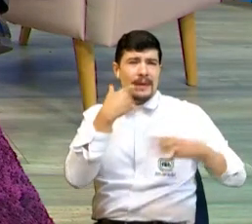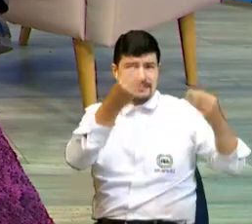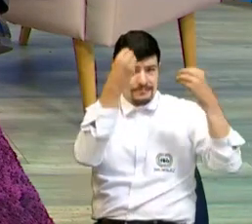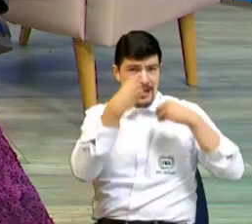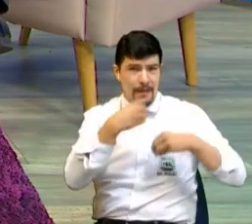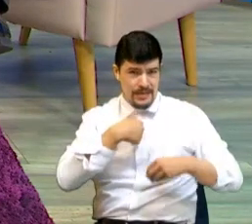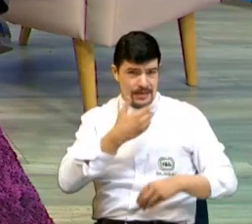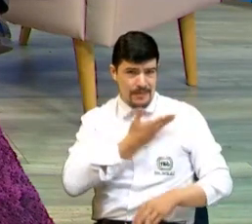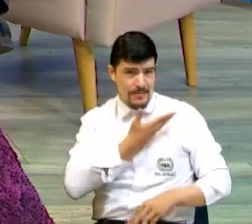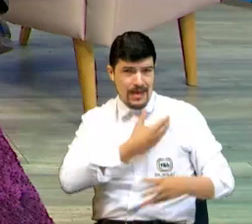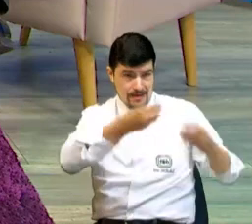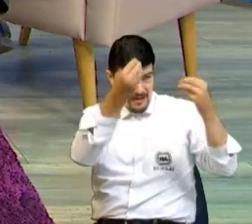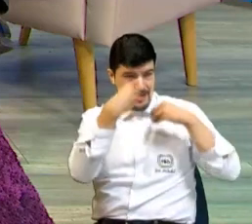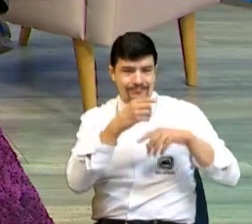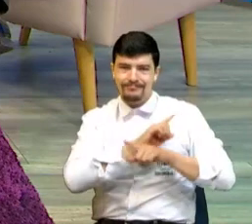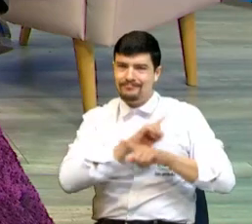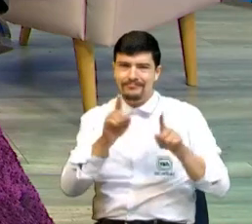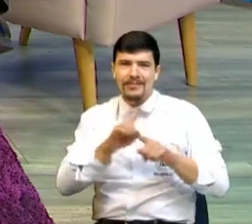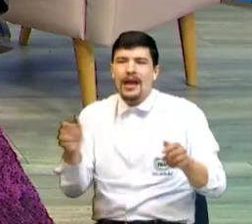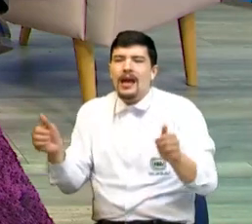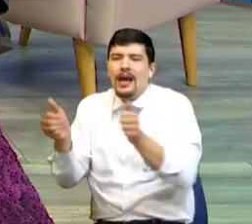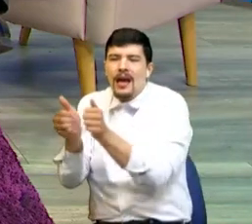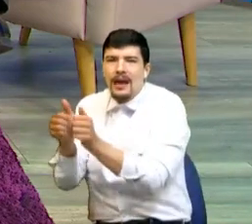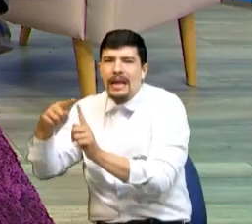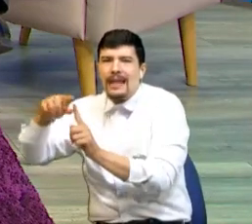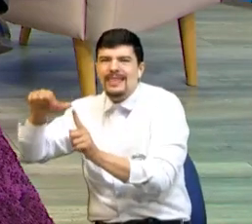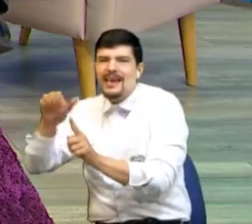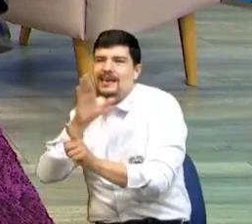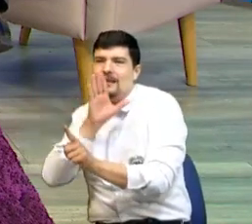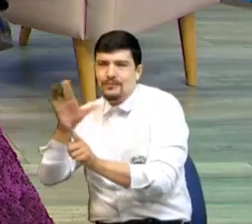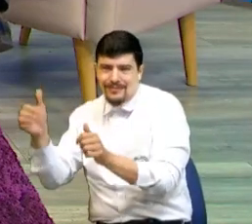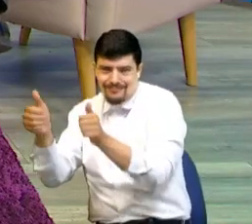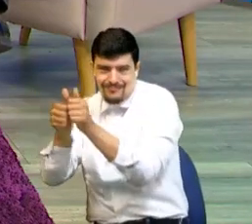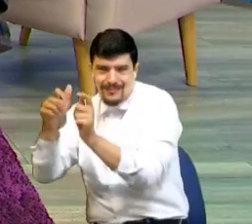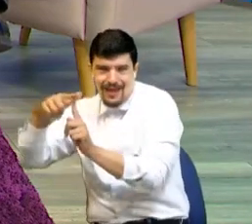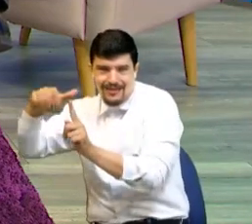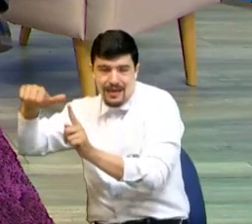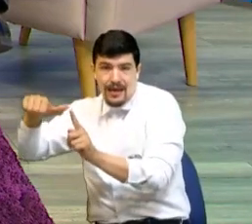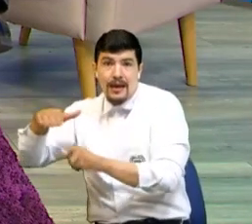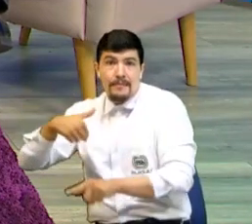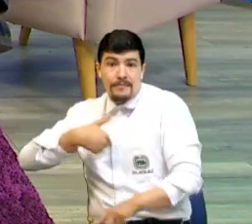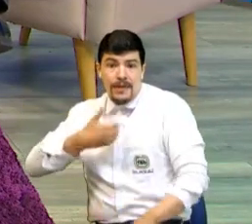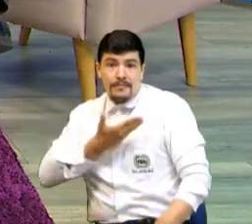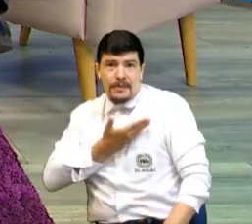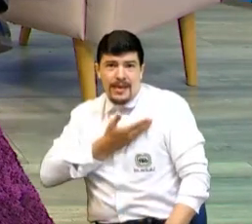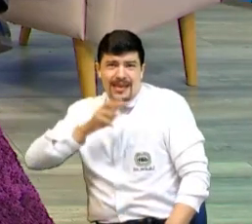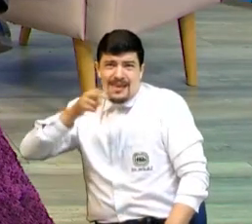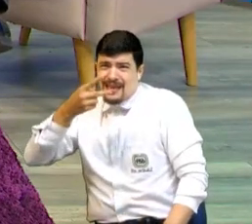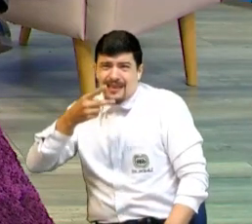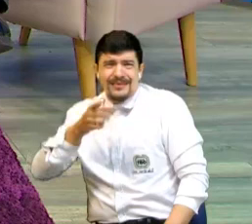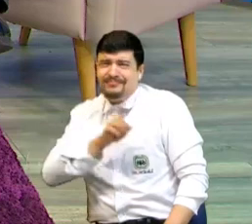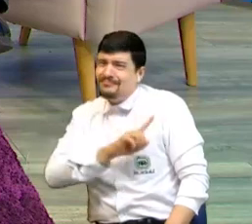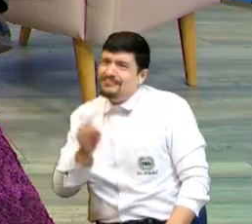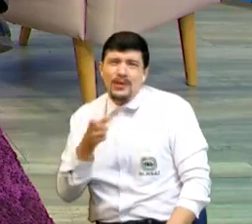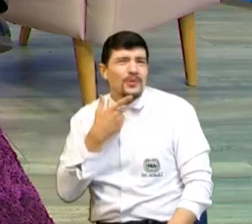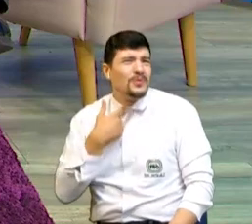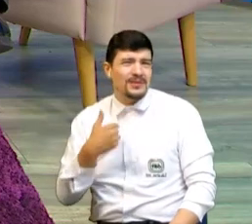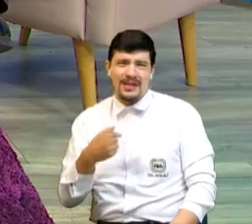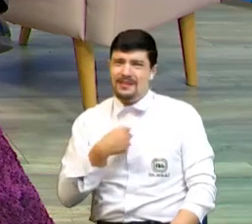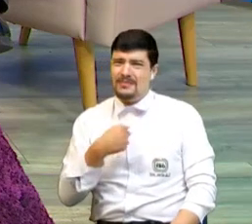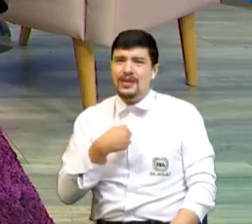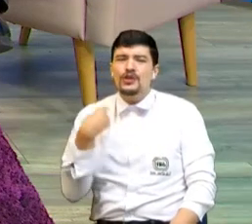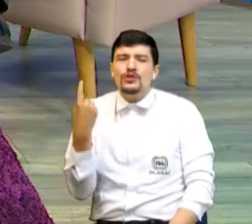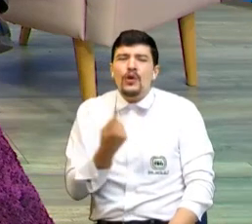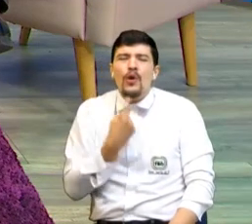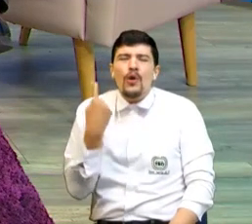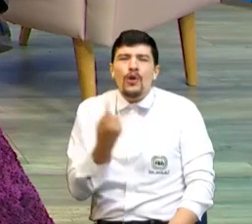mamá. Nos tenía una tía. Y mi madrastra no gustaba de nosotros. No nos quería,